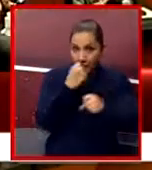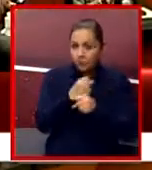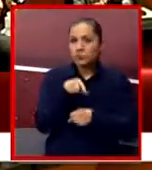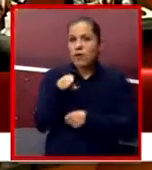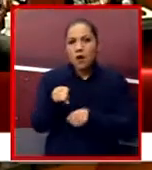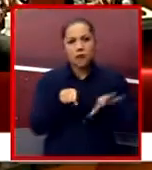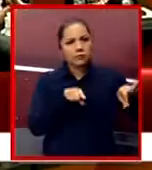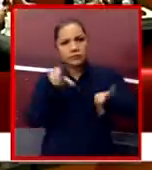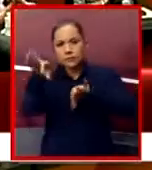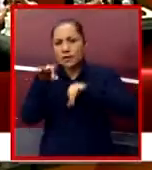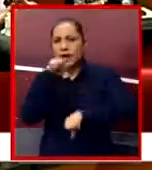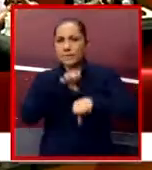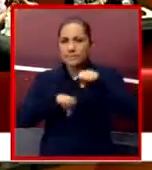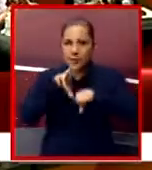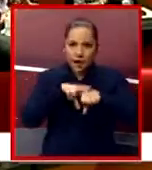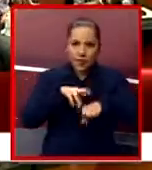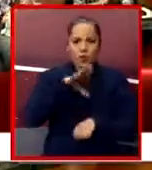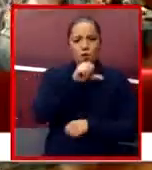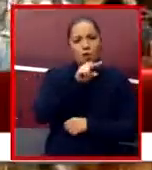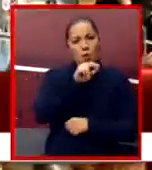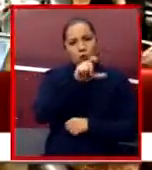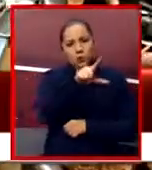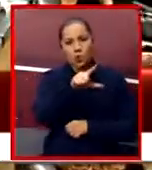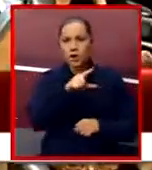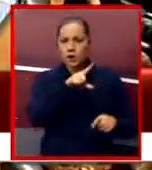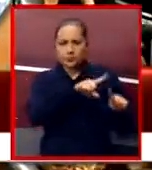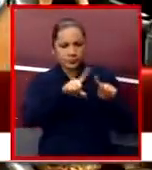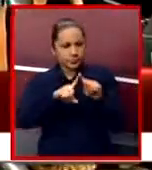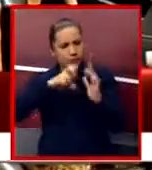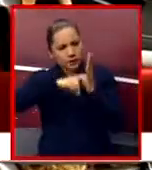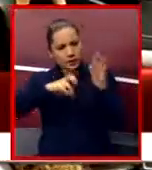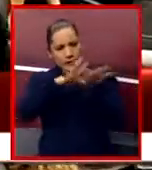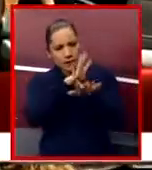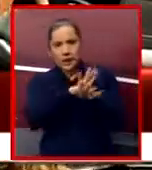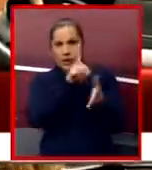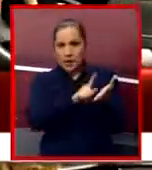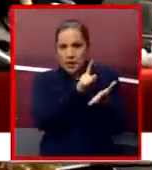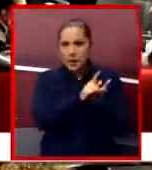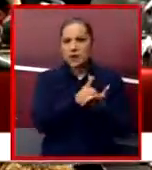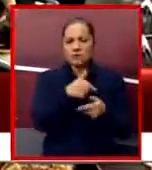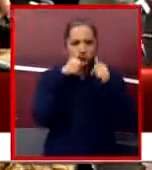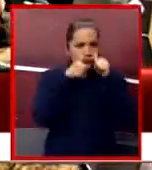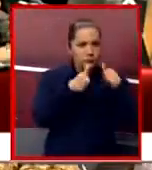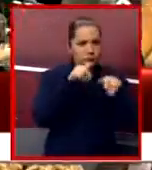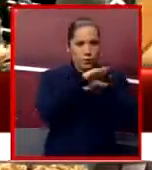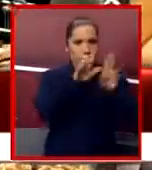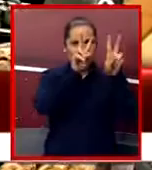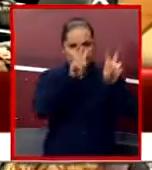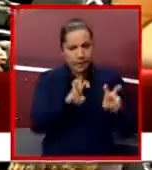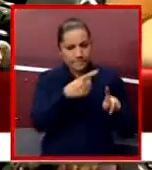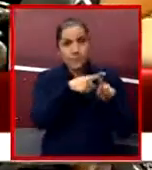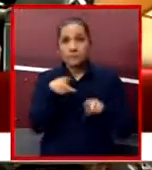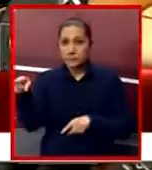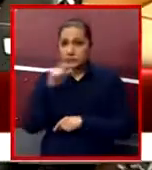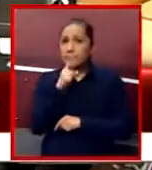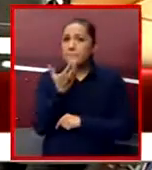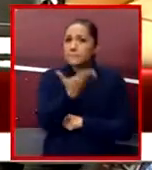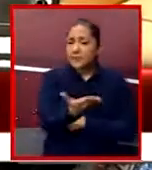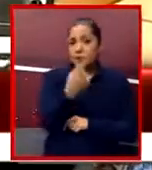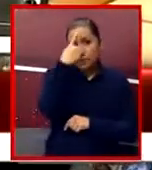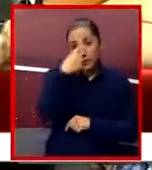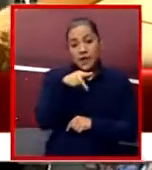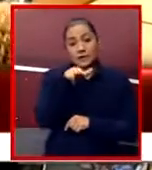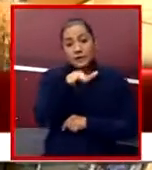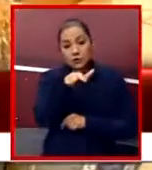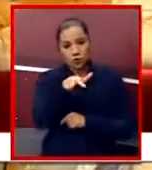cónsules y ha acompañado reformas. Solicitó se dé trámite y posterior aprobación a 18 instrumentos internacionales que se han